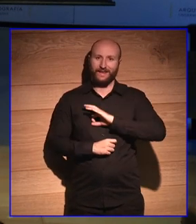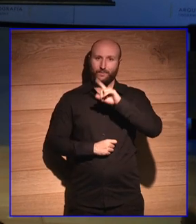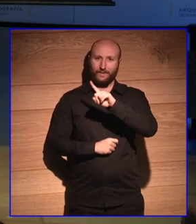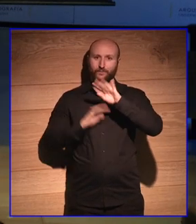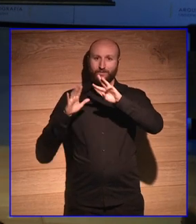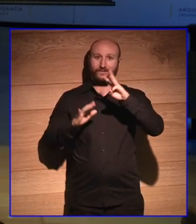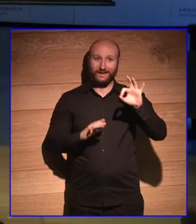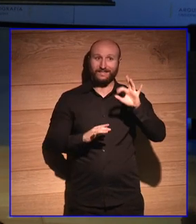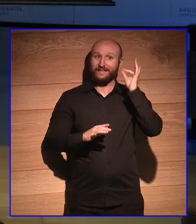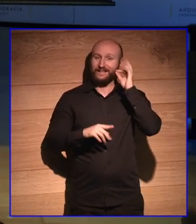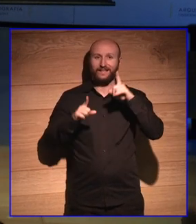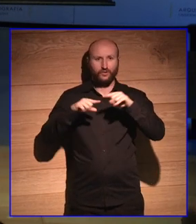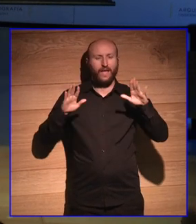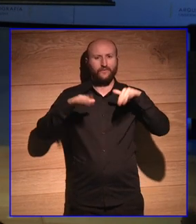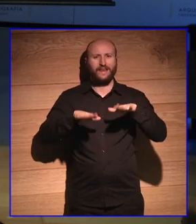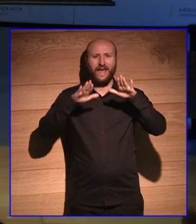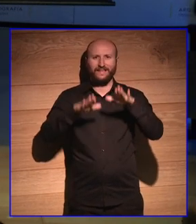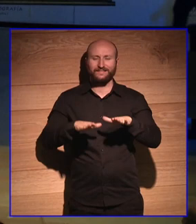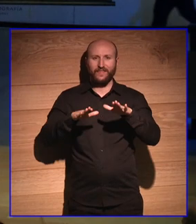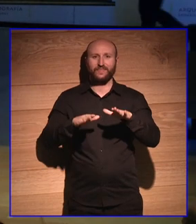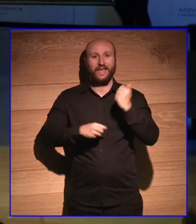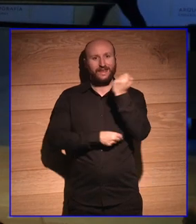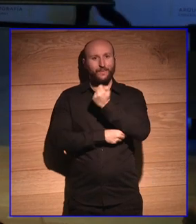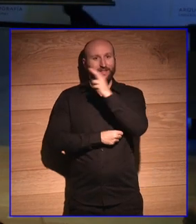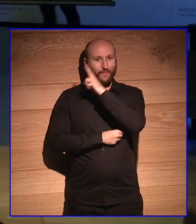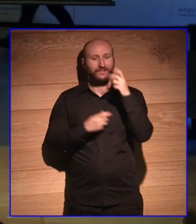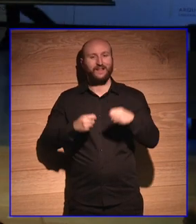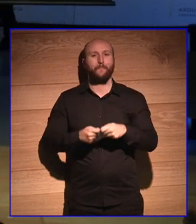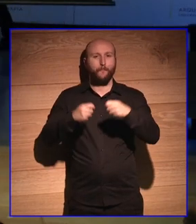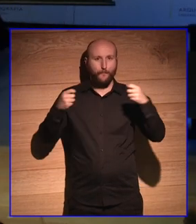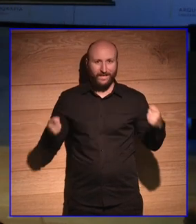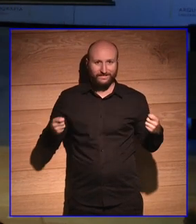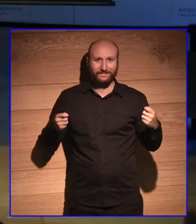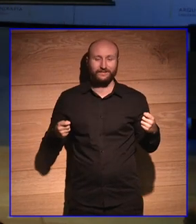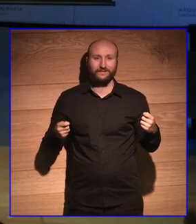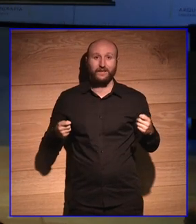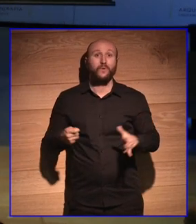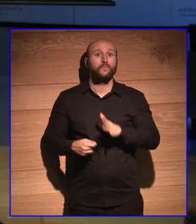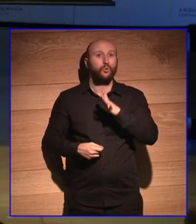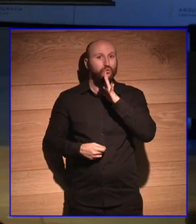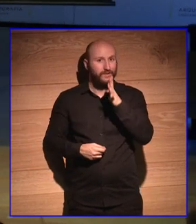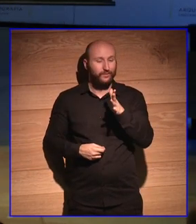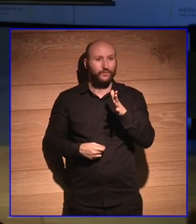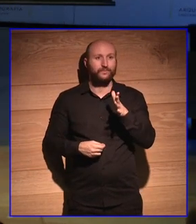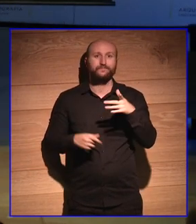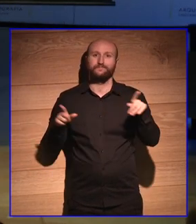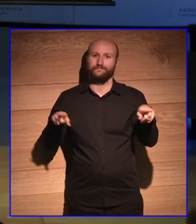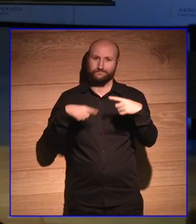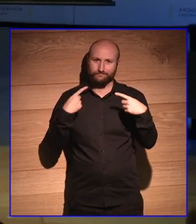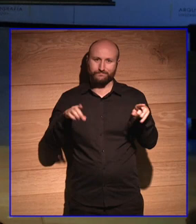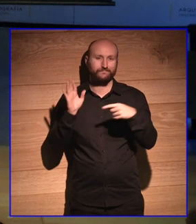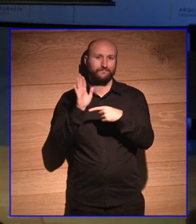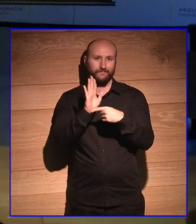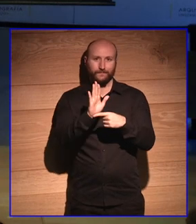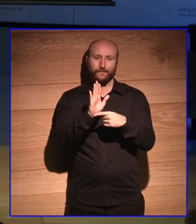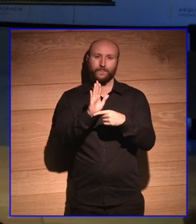la segoviana alargó su estancia navideña en madrid en 1929 con motivo de la interpretación de algunas de sus obras